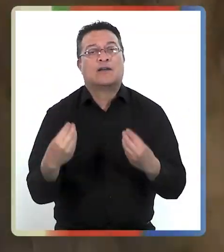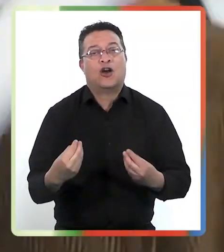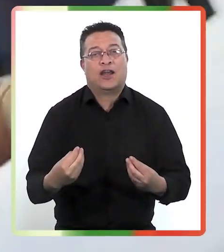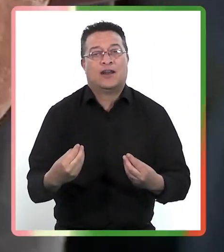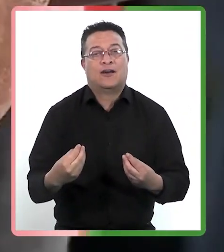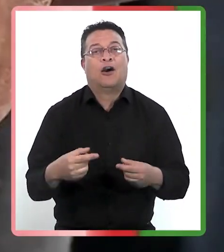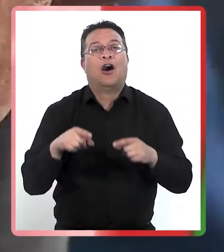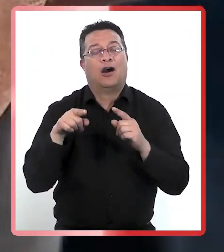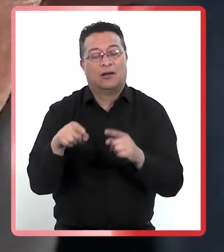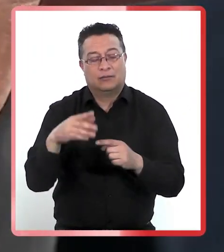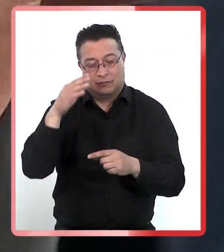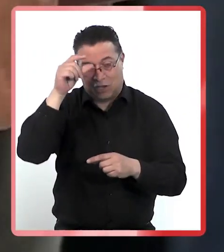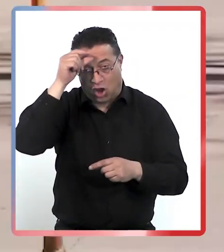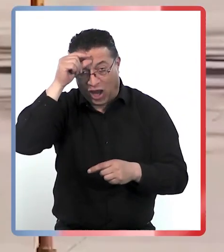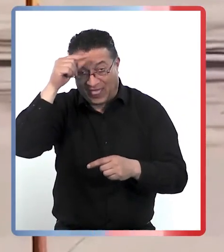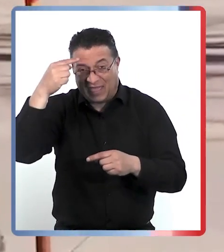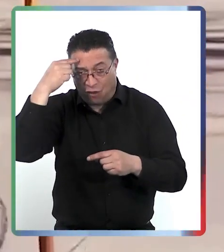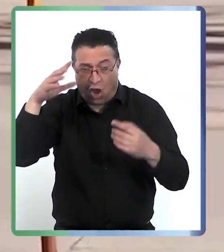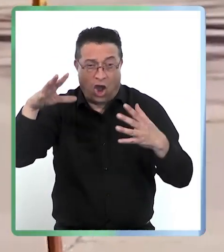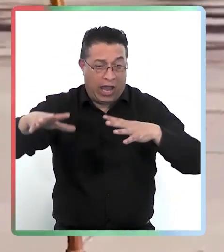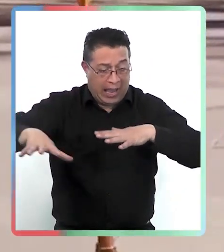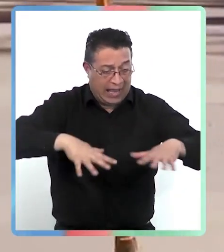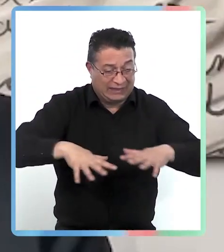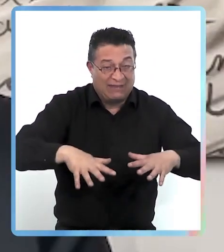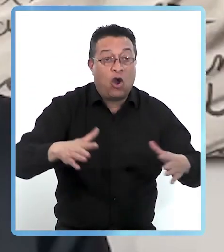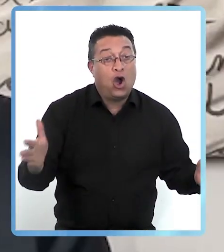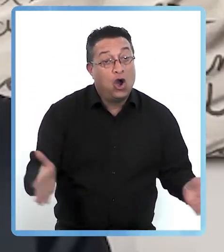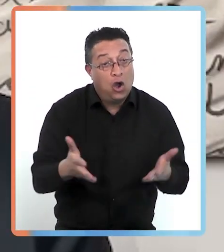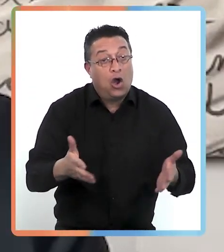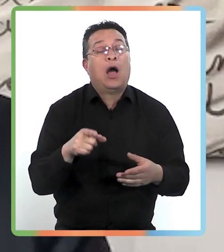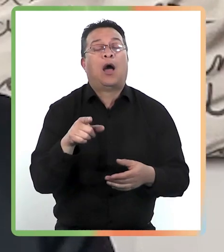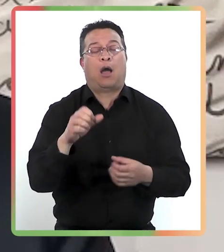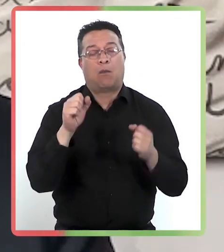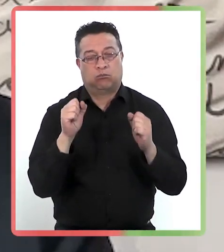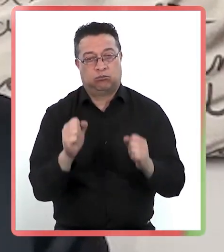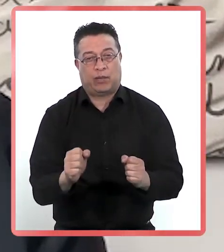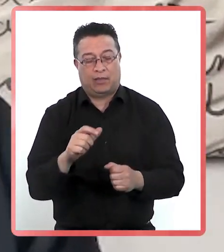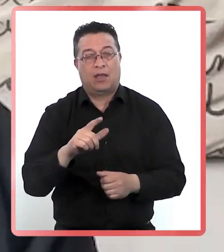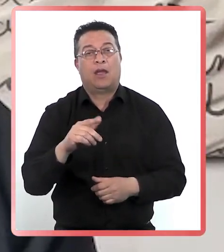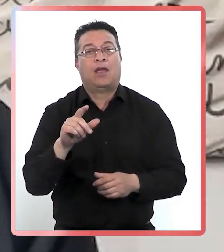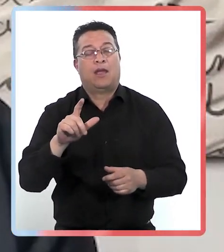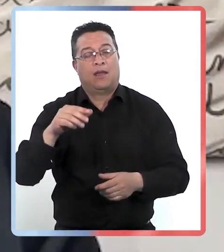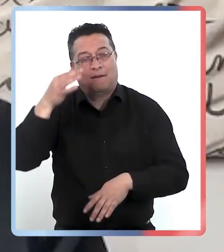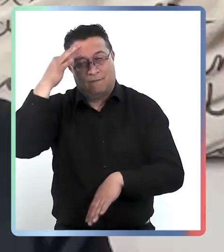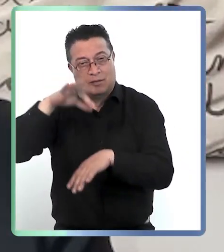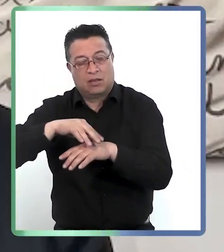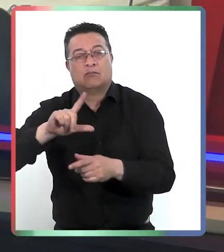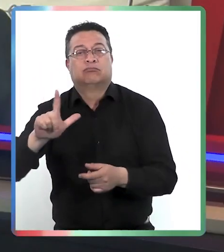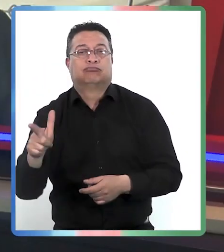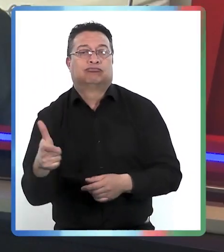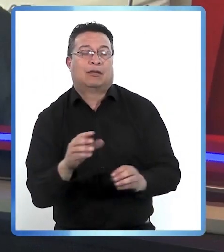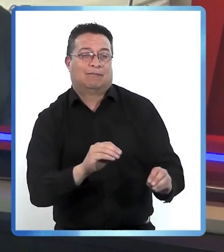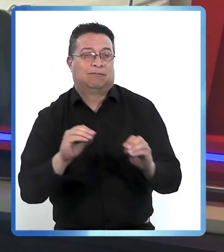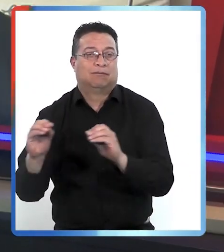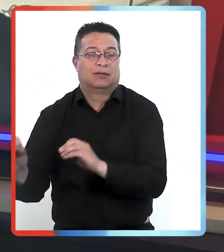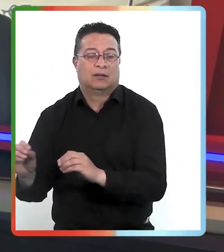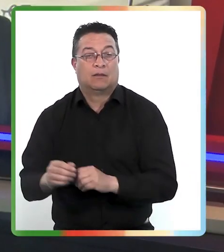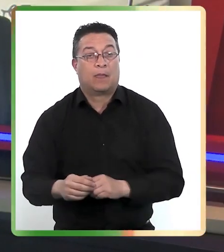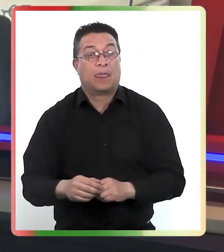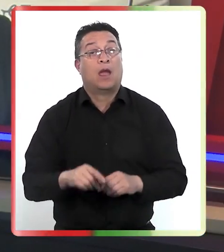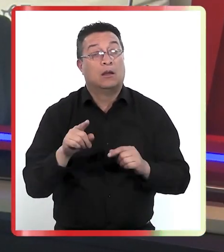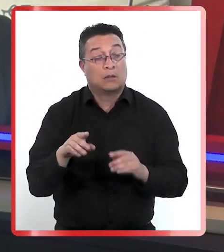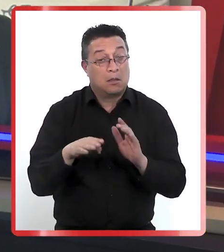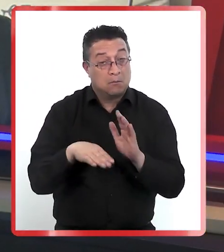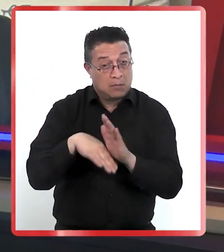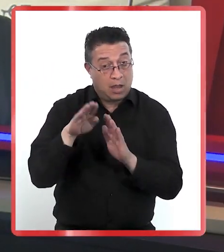¿ya? Porque sabemos que si se mantienen cognitivamente activas, se pueden enlentecer el avance. Doctor, ¿y hay una